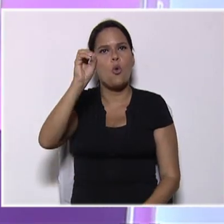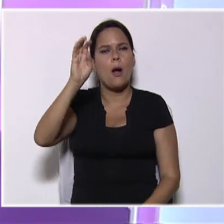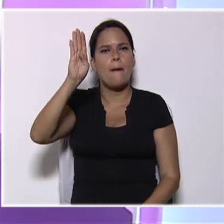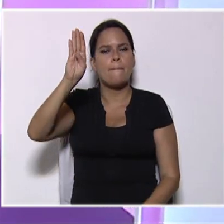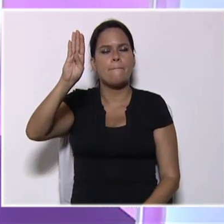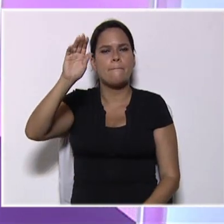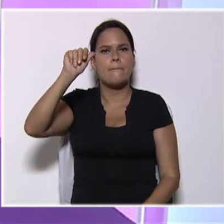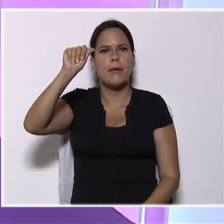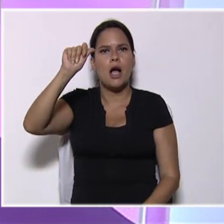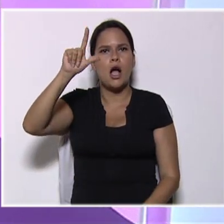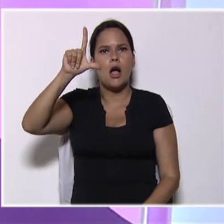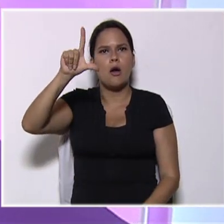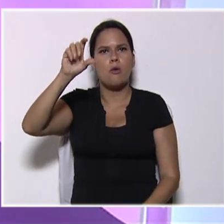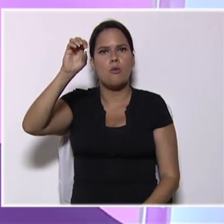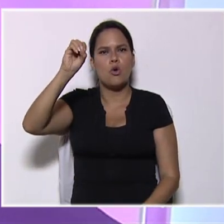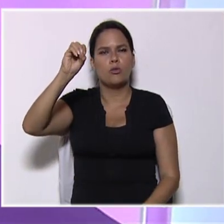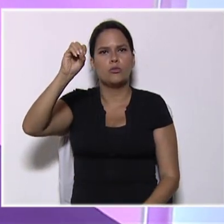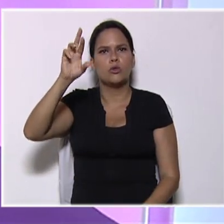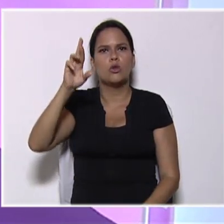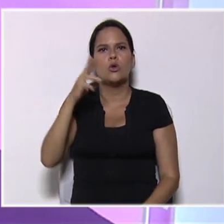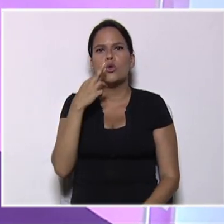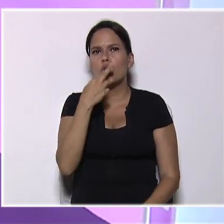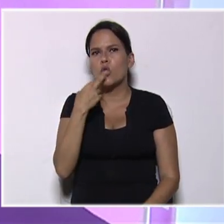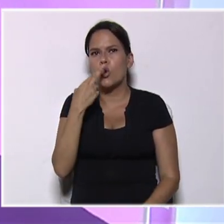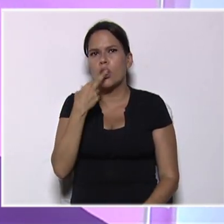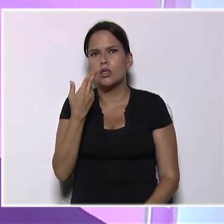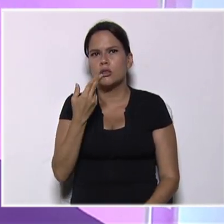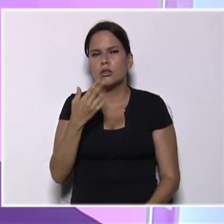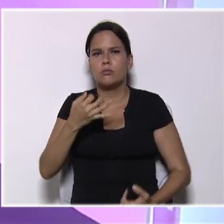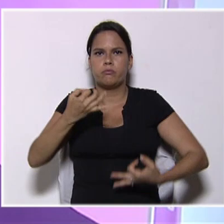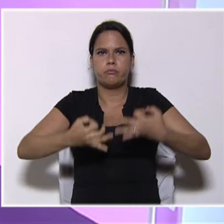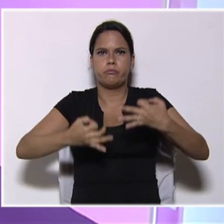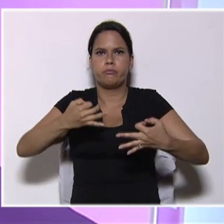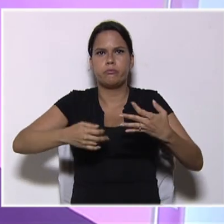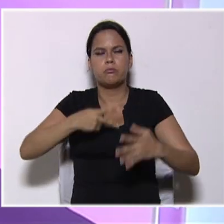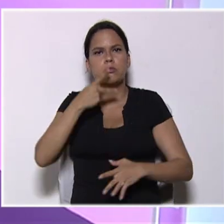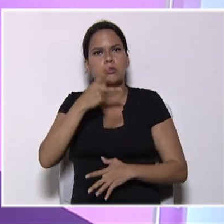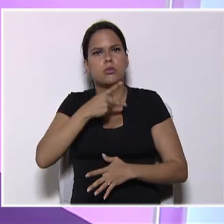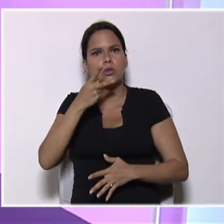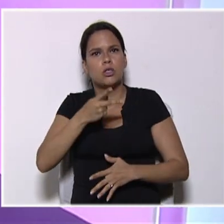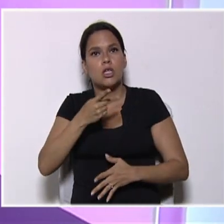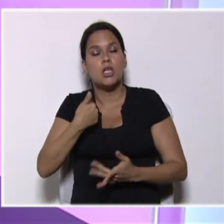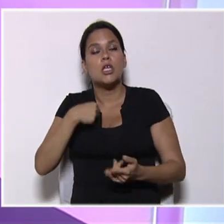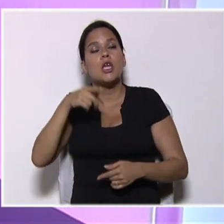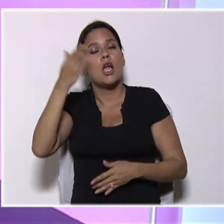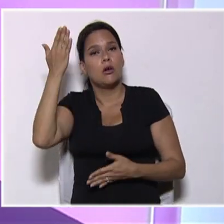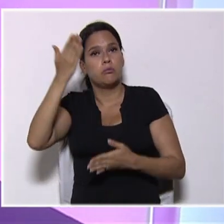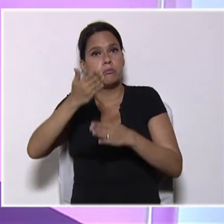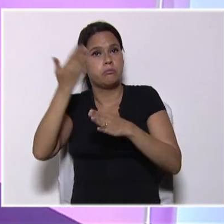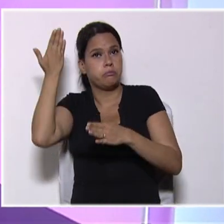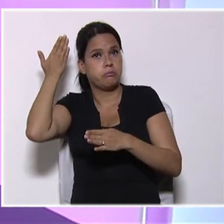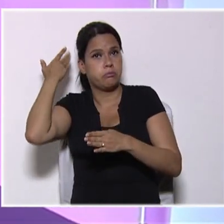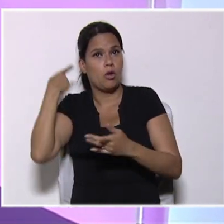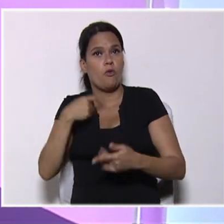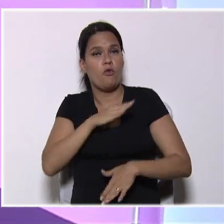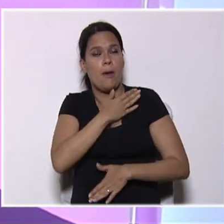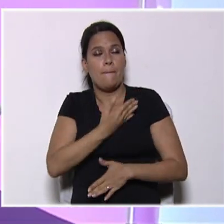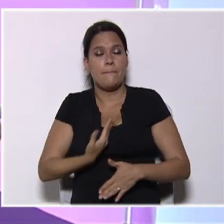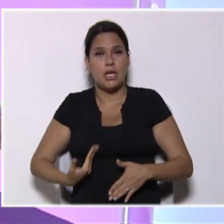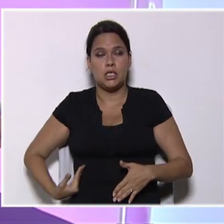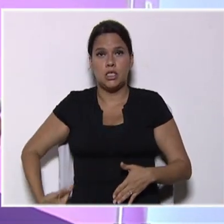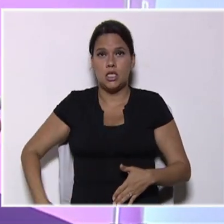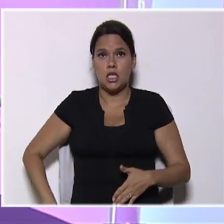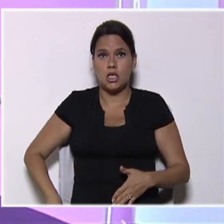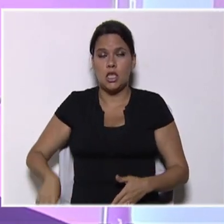abogado, político, especialista en temas fiscales y quien fuera presidente de la República de Venezuela desde el